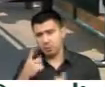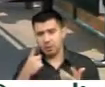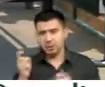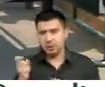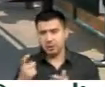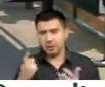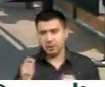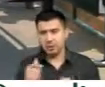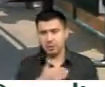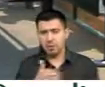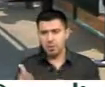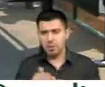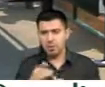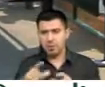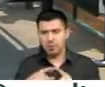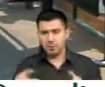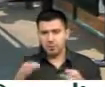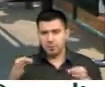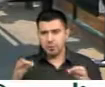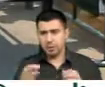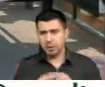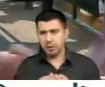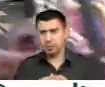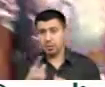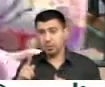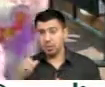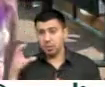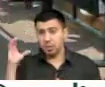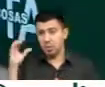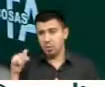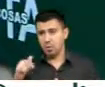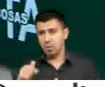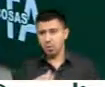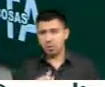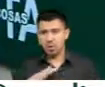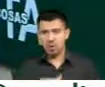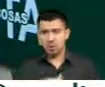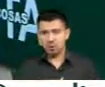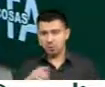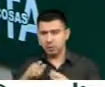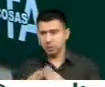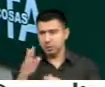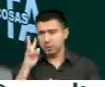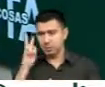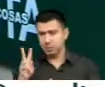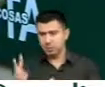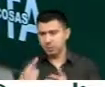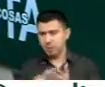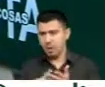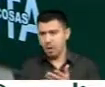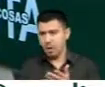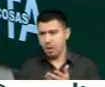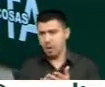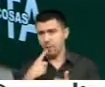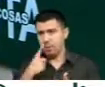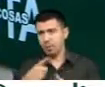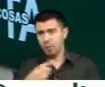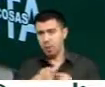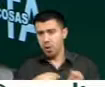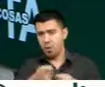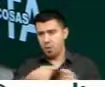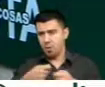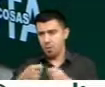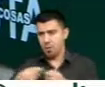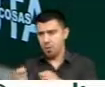millones de estos billetes. Mientras tanto, la Cancillería colombiana se pronunció frente a las afirmaciones del gobierno venezolano cuando decía que los comerciantes en la zona